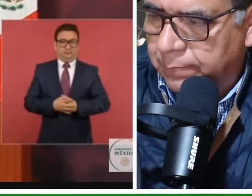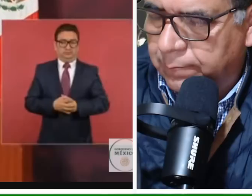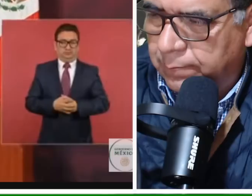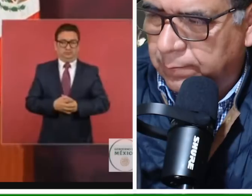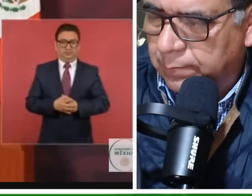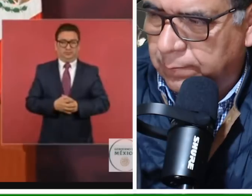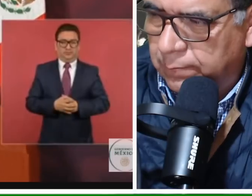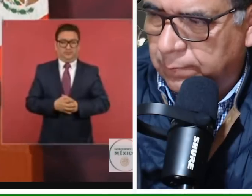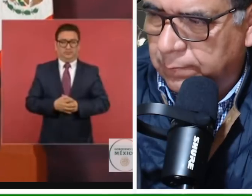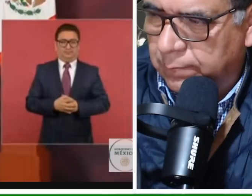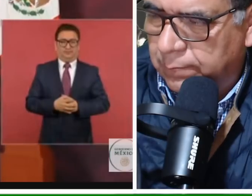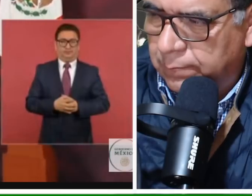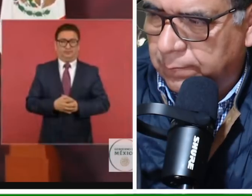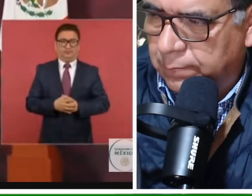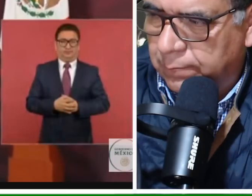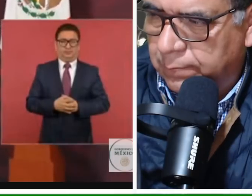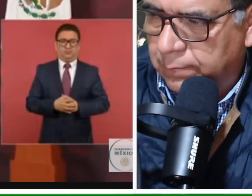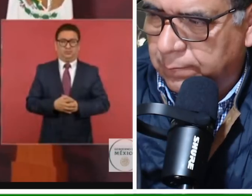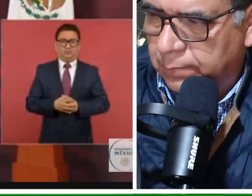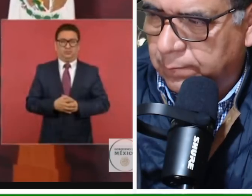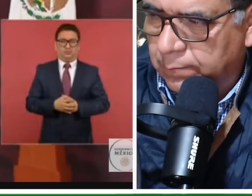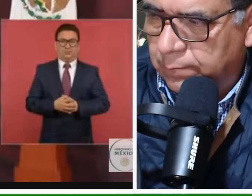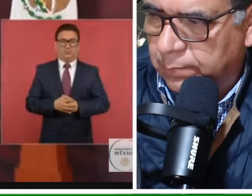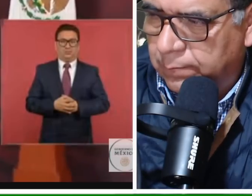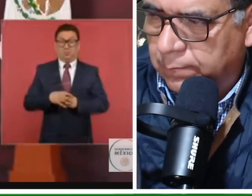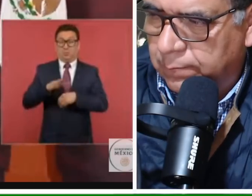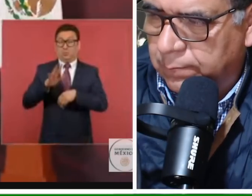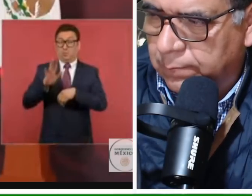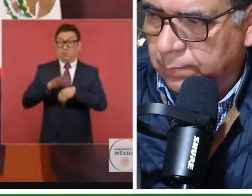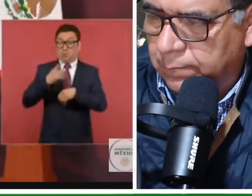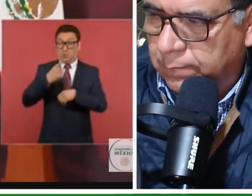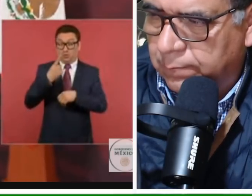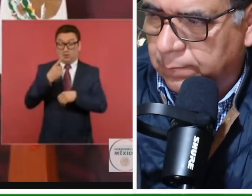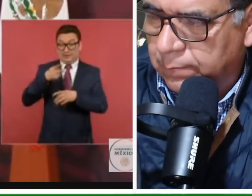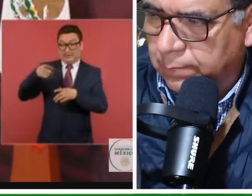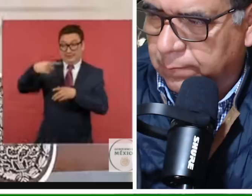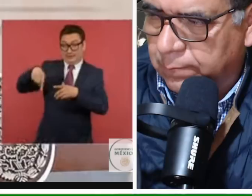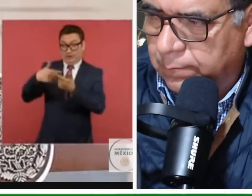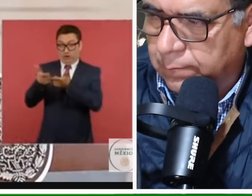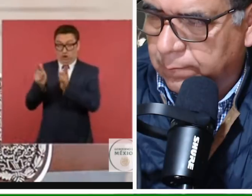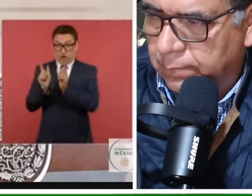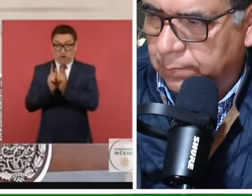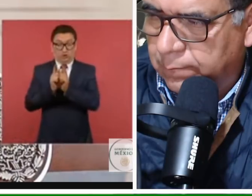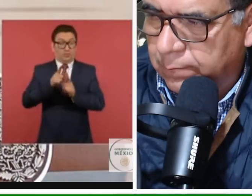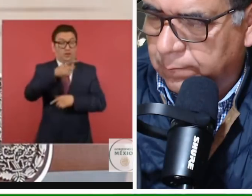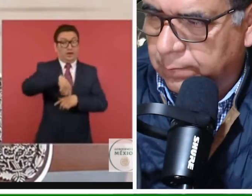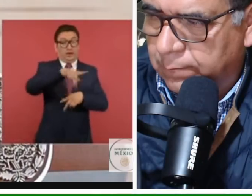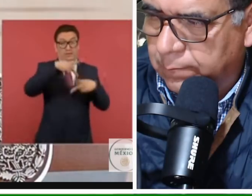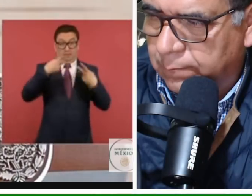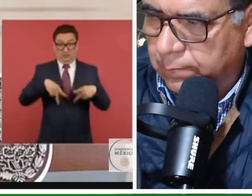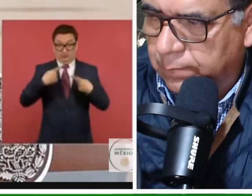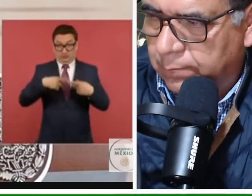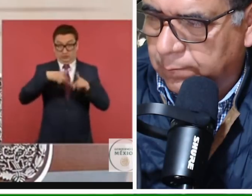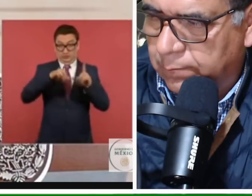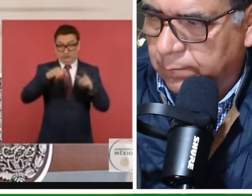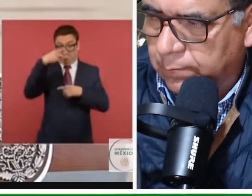ya sea porque se quedaron con bienes que eran del pueblo, de la nación, durante